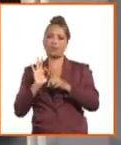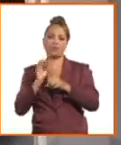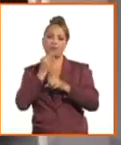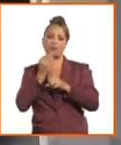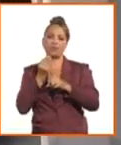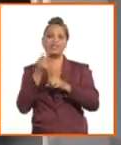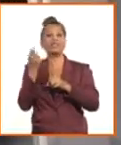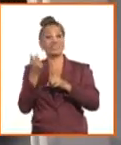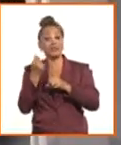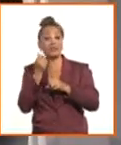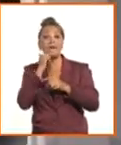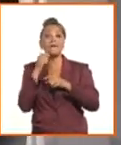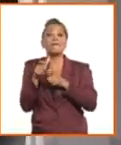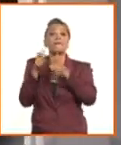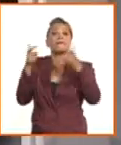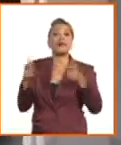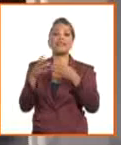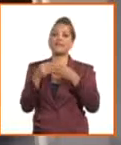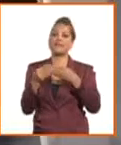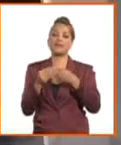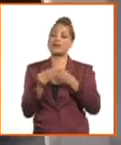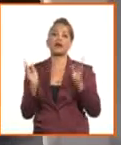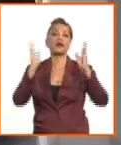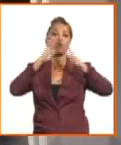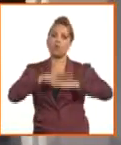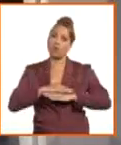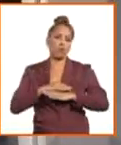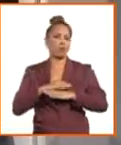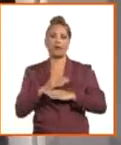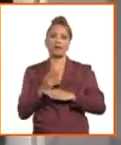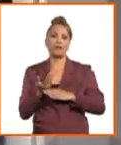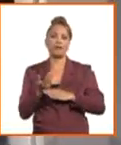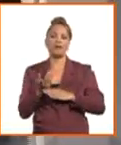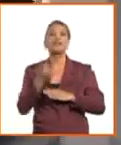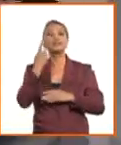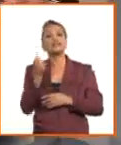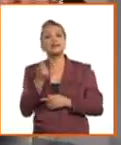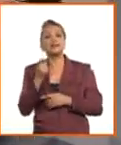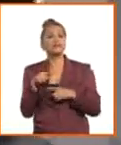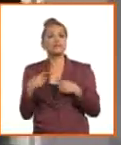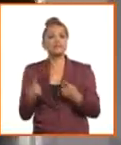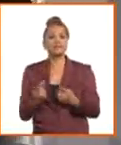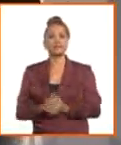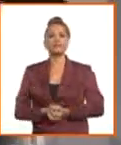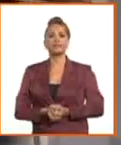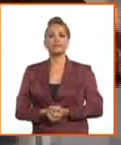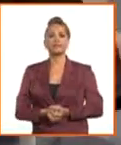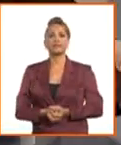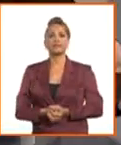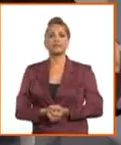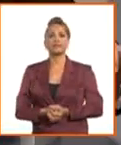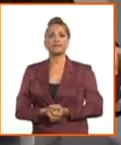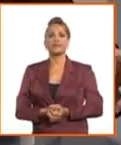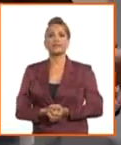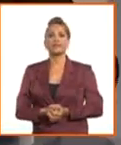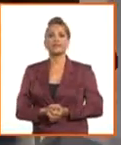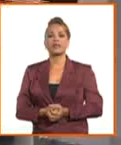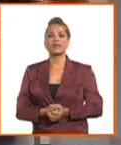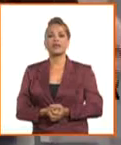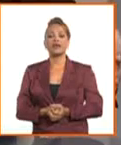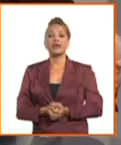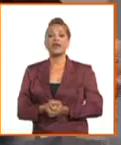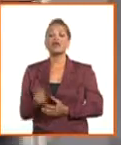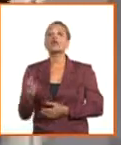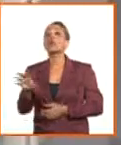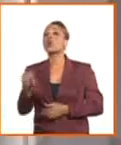divisas del que no disponemos. Y necesitaríamos además destinar divisas que tienen otro destino en la economía, otro